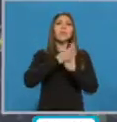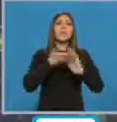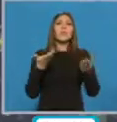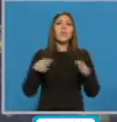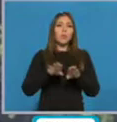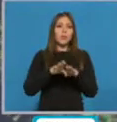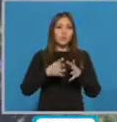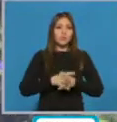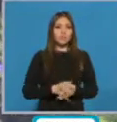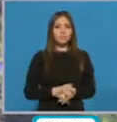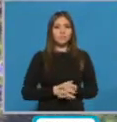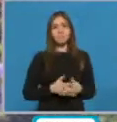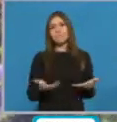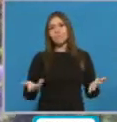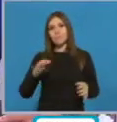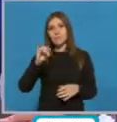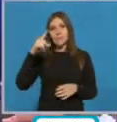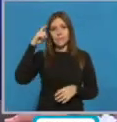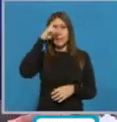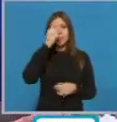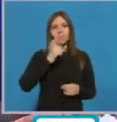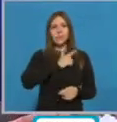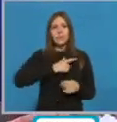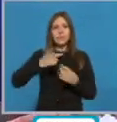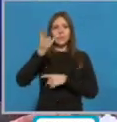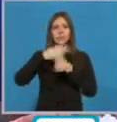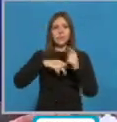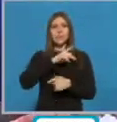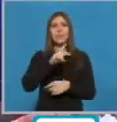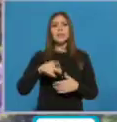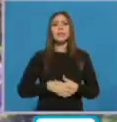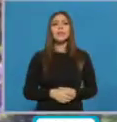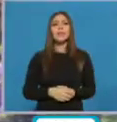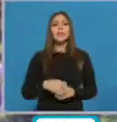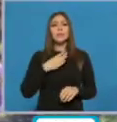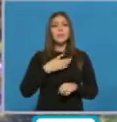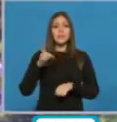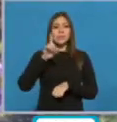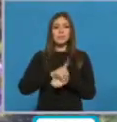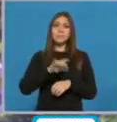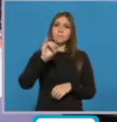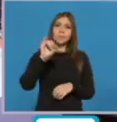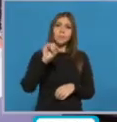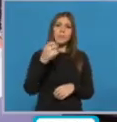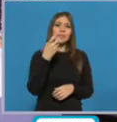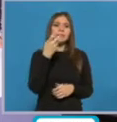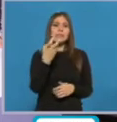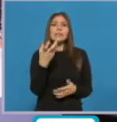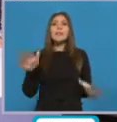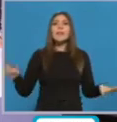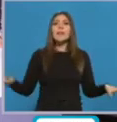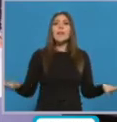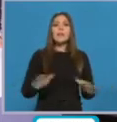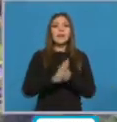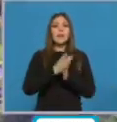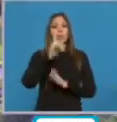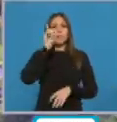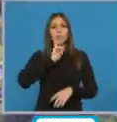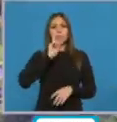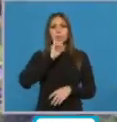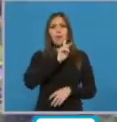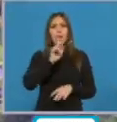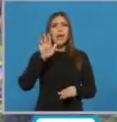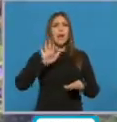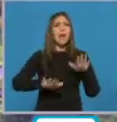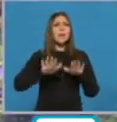muy complicado. Un gusto estar con ¿Cómo ustedes. estás, Como siempre. bienvenida. Buenos días. Muchas gracias, muy buen día. Pues sí, dar ese siguiente paso. Las mujeres a